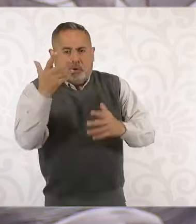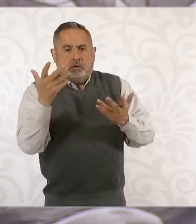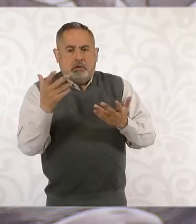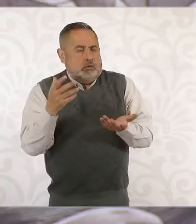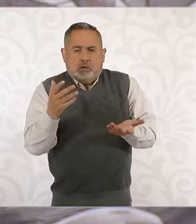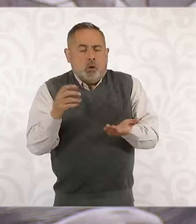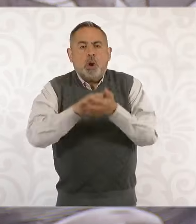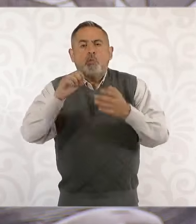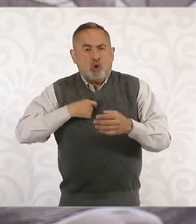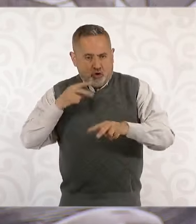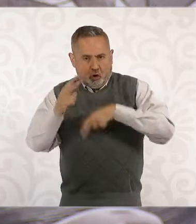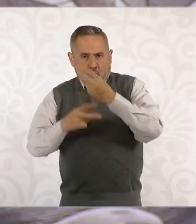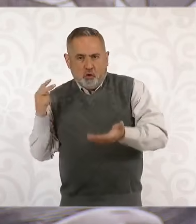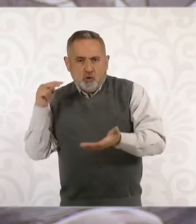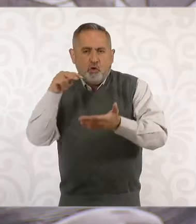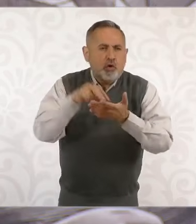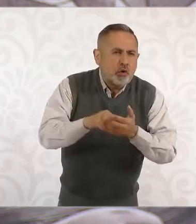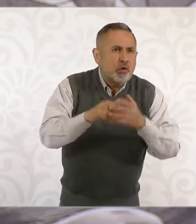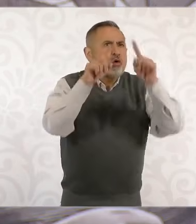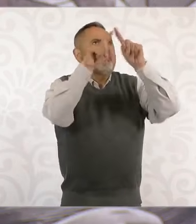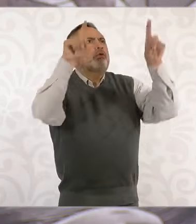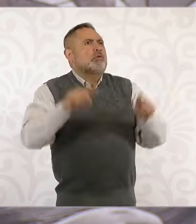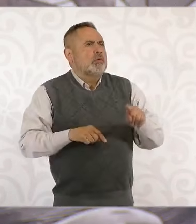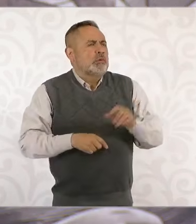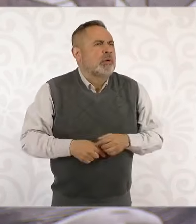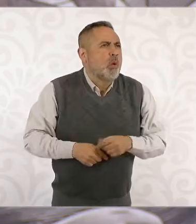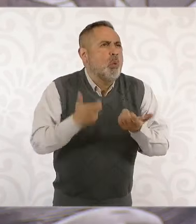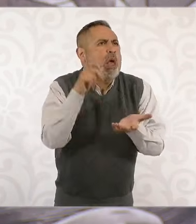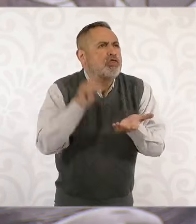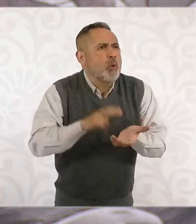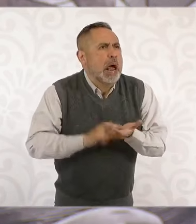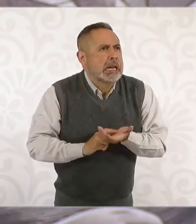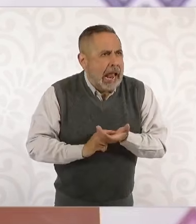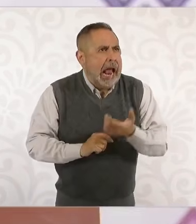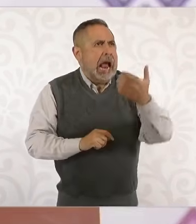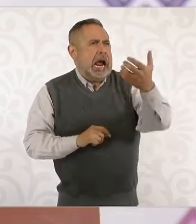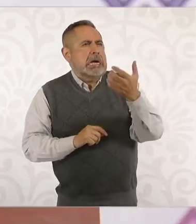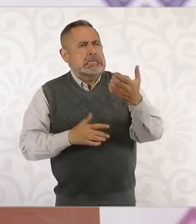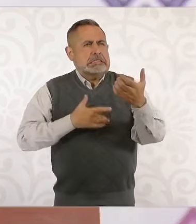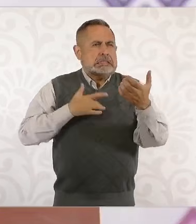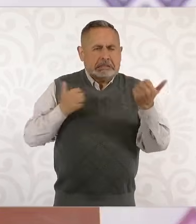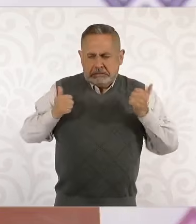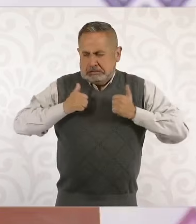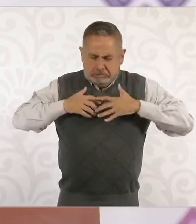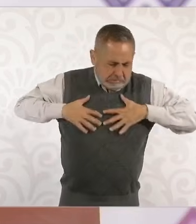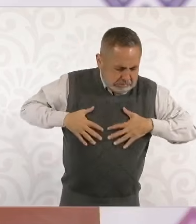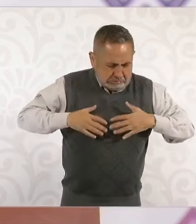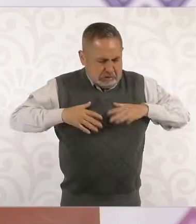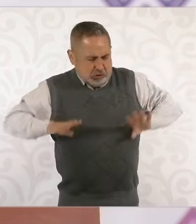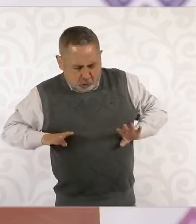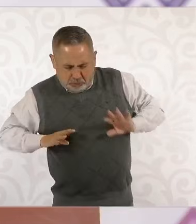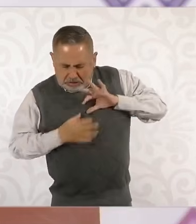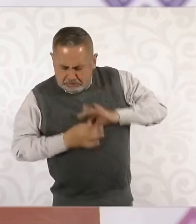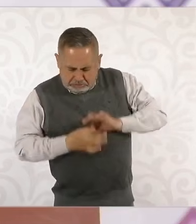a un establecimiento, veo exhibido un producto, lo tomo, veo el precio, me lo pruebo, veo si me combina, veo